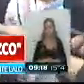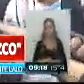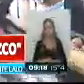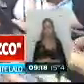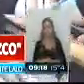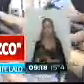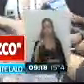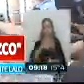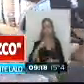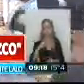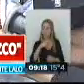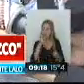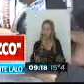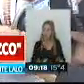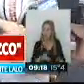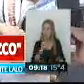¿Te sentiste local?